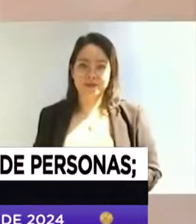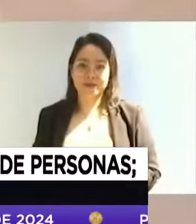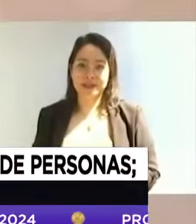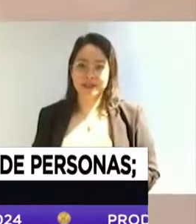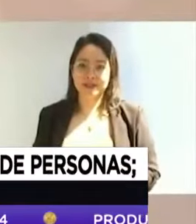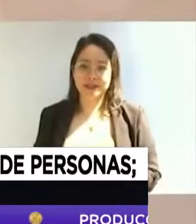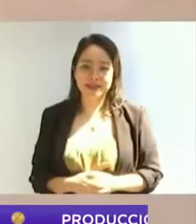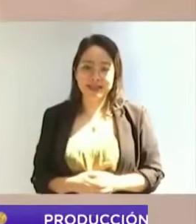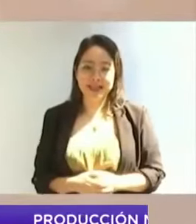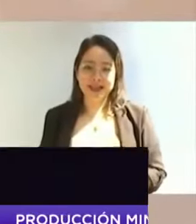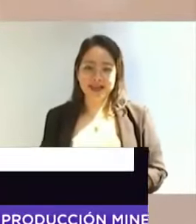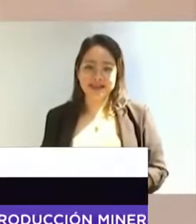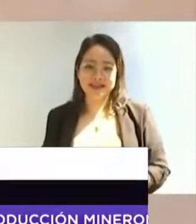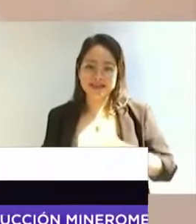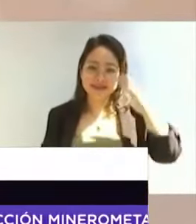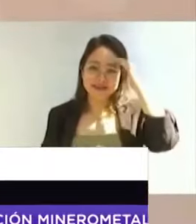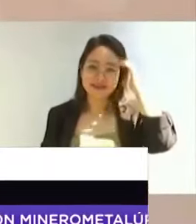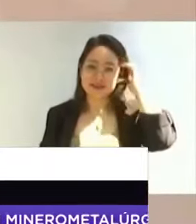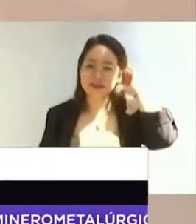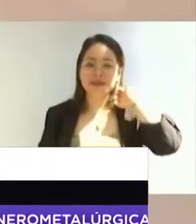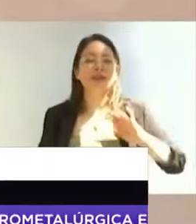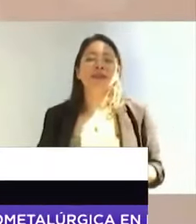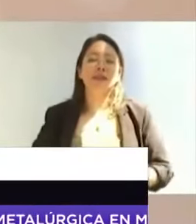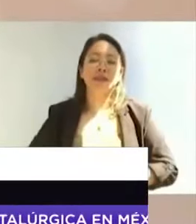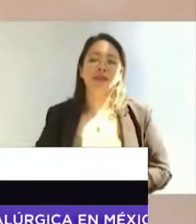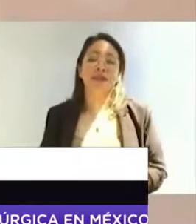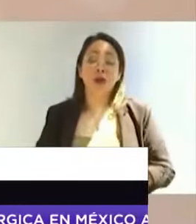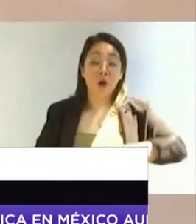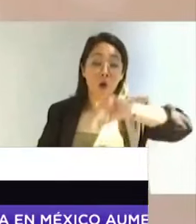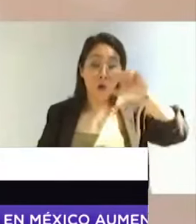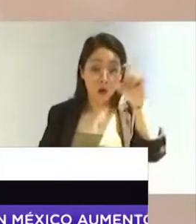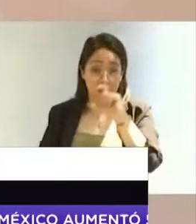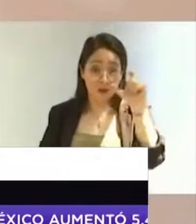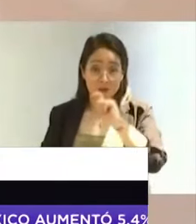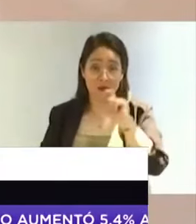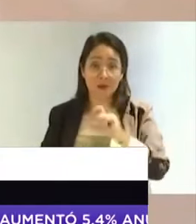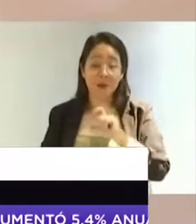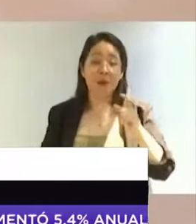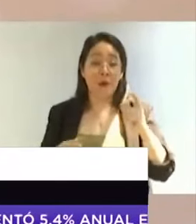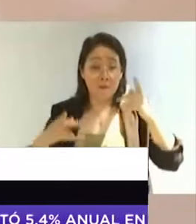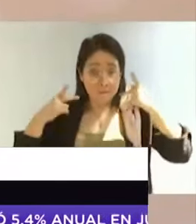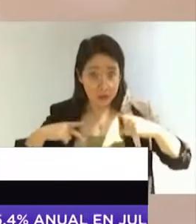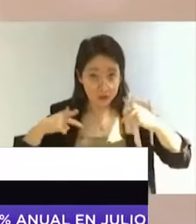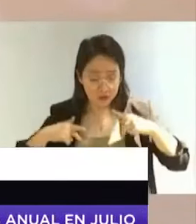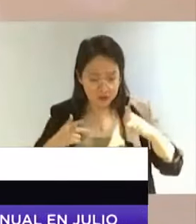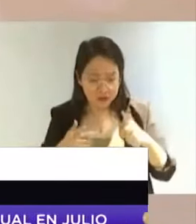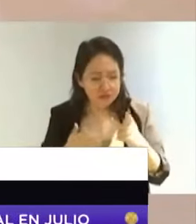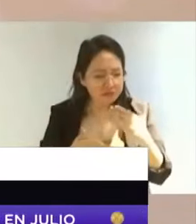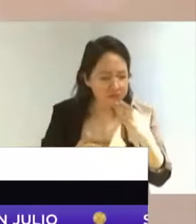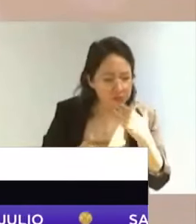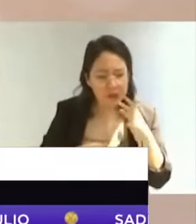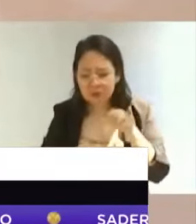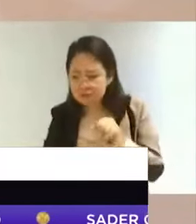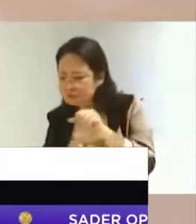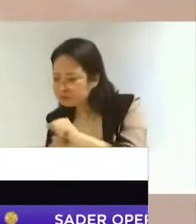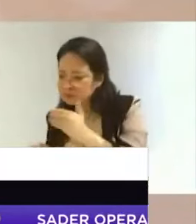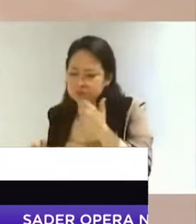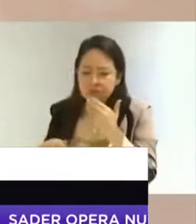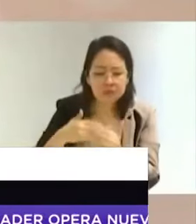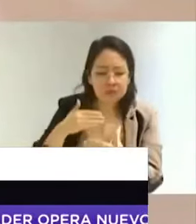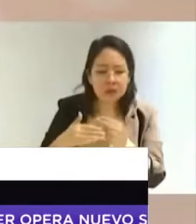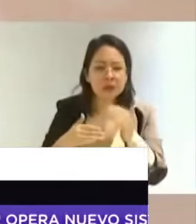todos, porque cuando el pueblo tiene para consumir lo básico y a veces hasta